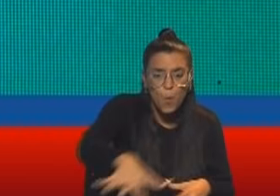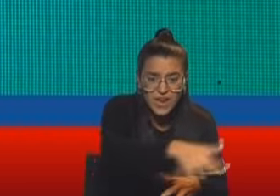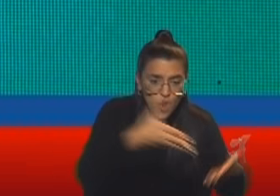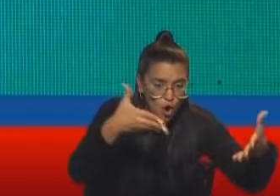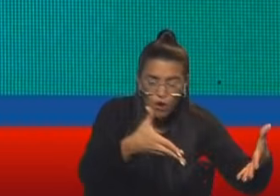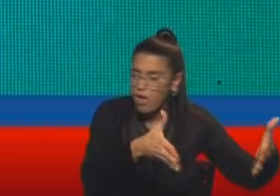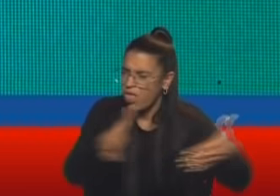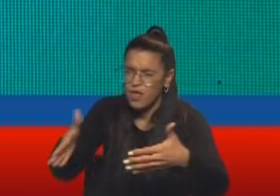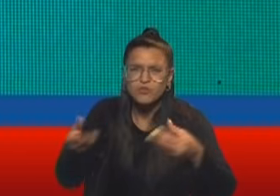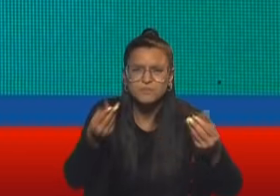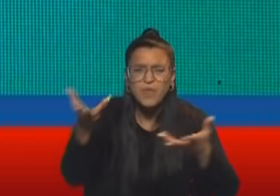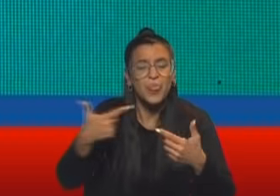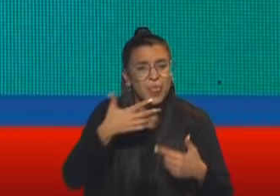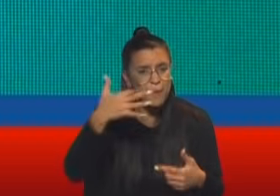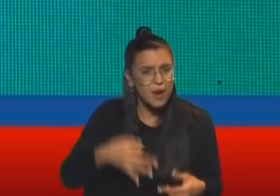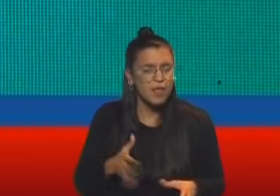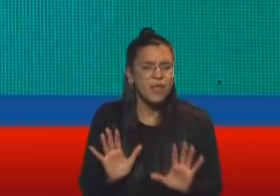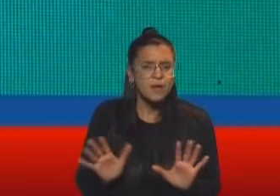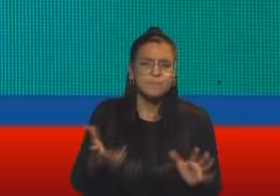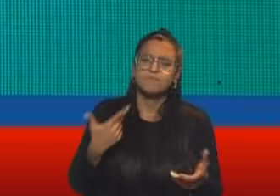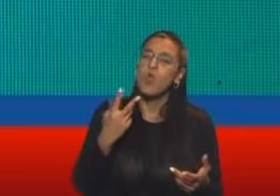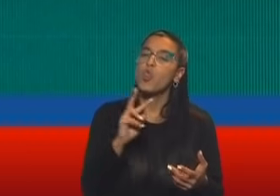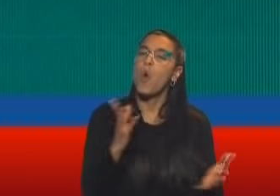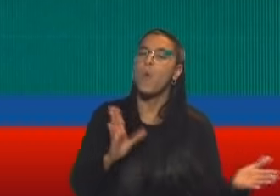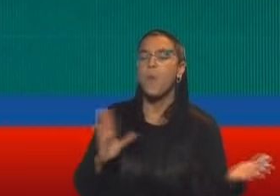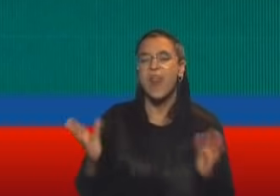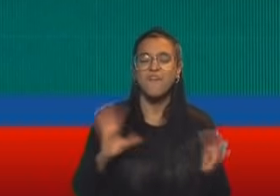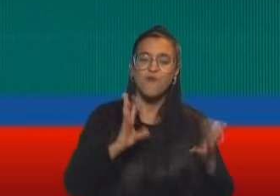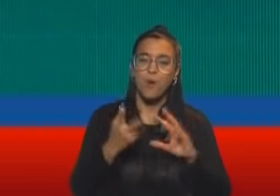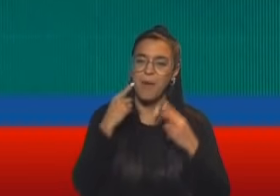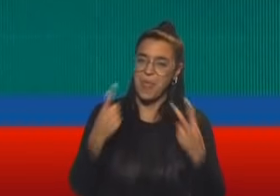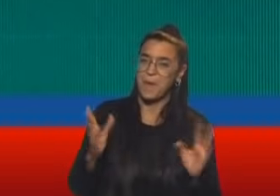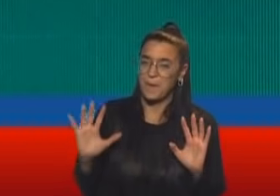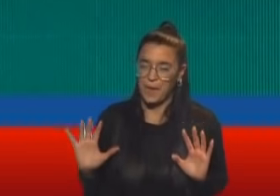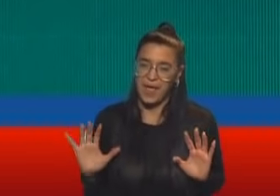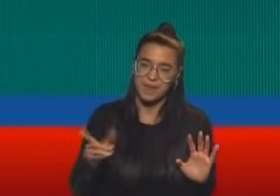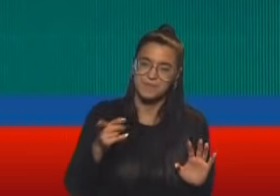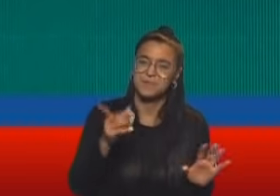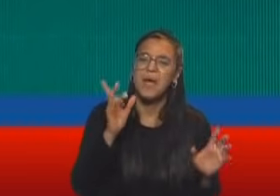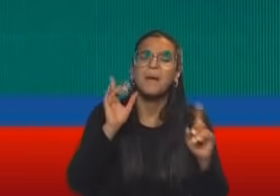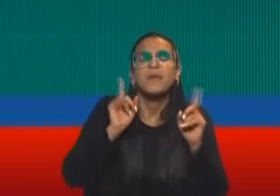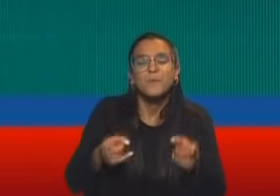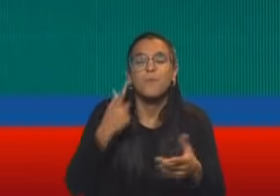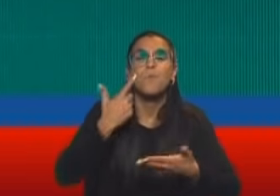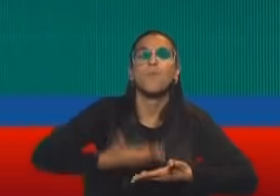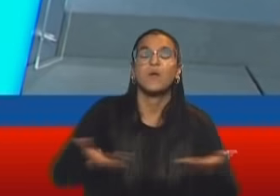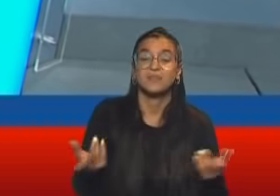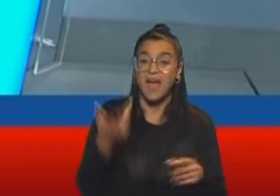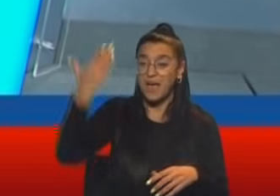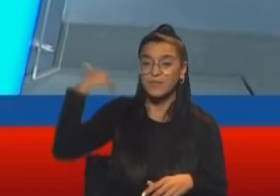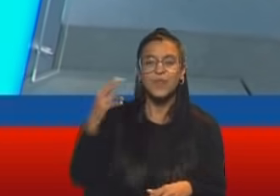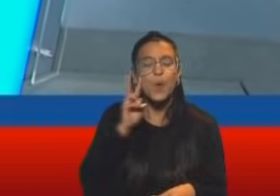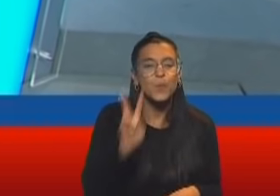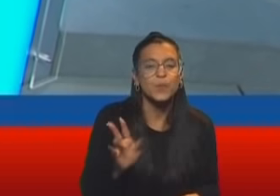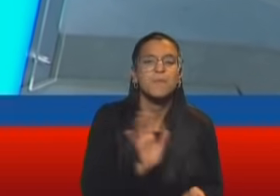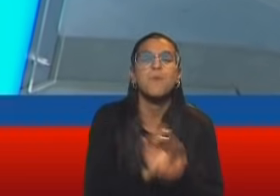hablaba. Claro. De verdad me llamó la atención. Hay una doble vara. Una doble vara. Sí, hay una doble vara que quedó aparte muy en evidencia cuando veíamos aquella nota